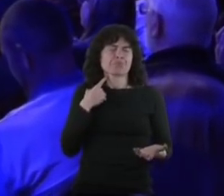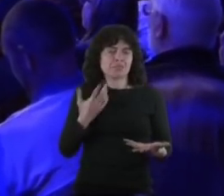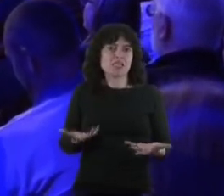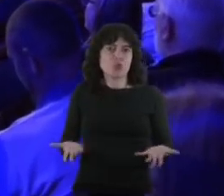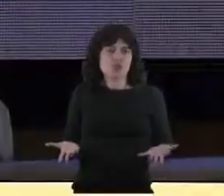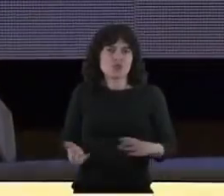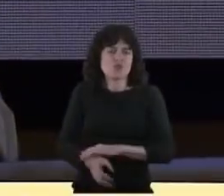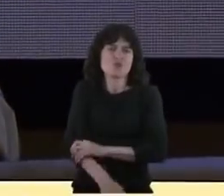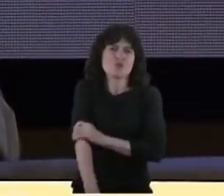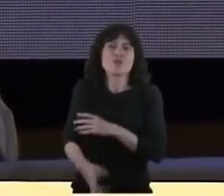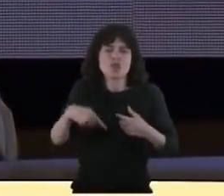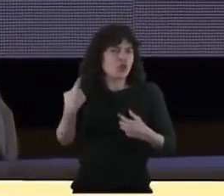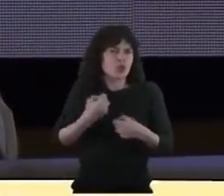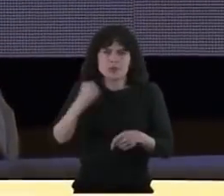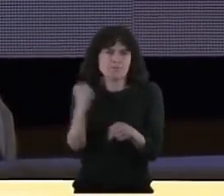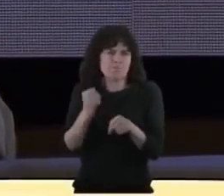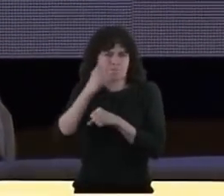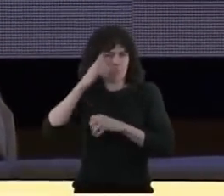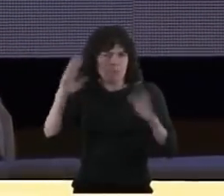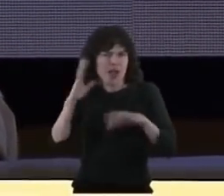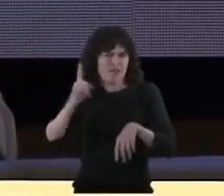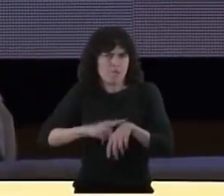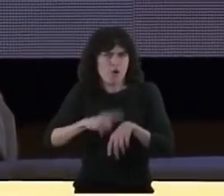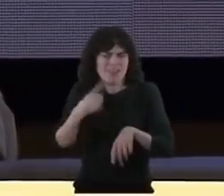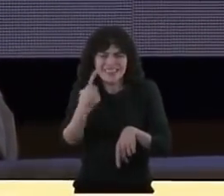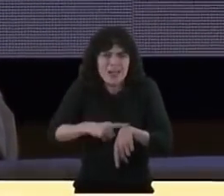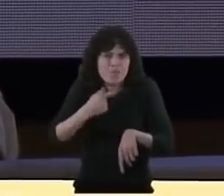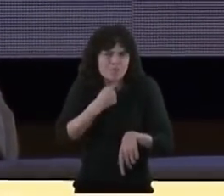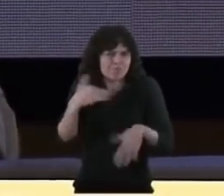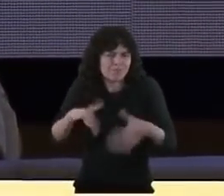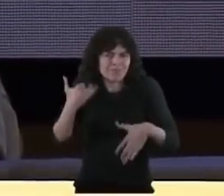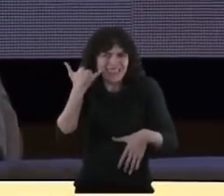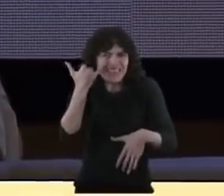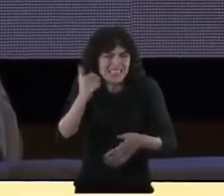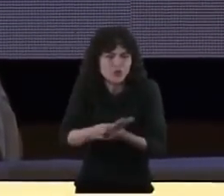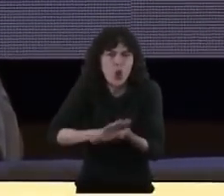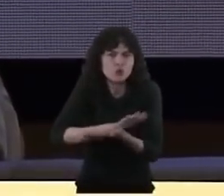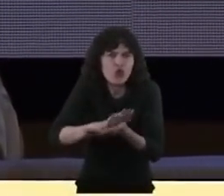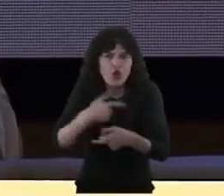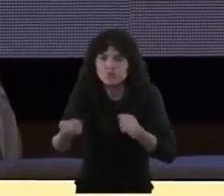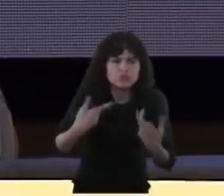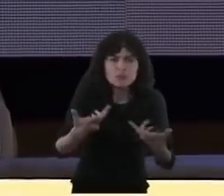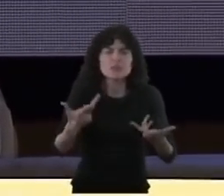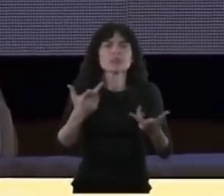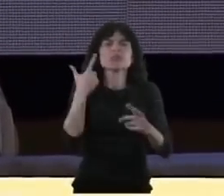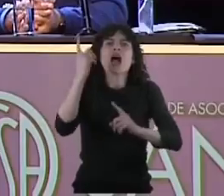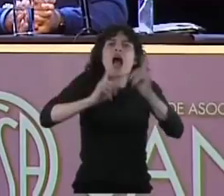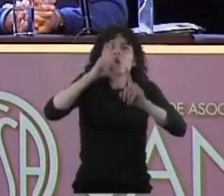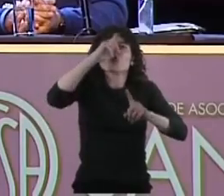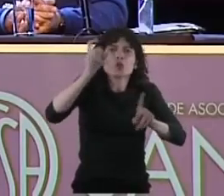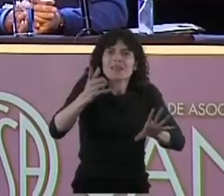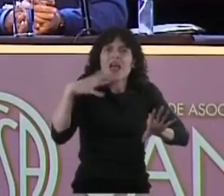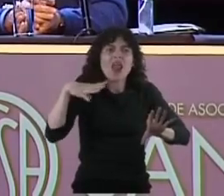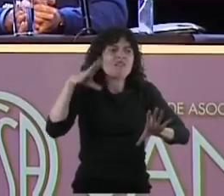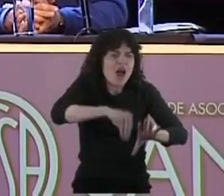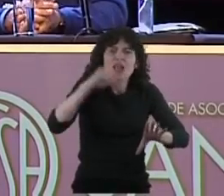Tuvimos que hacer todo eso. Tuvimos que hacerlo en muy poco tiempo. Los hospitales que teníamos no nos alcanzaban.